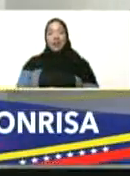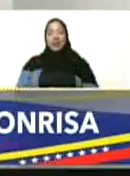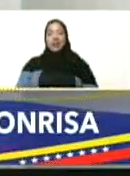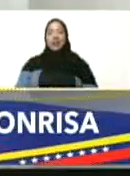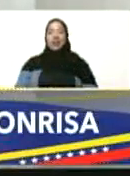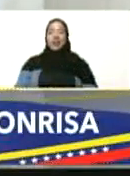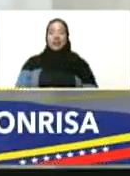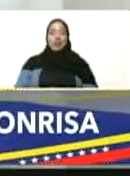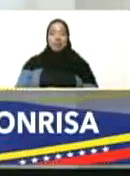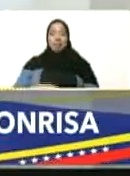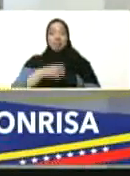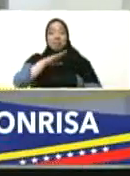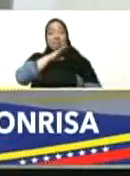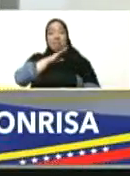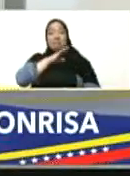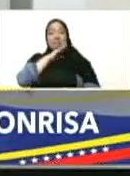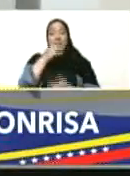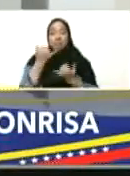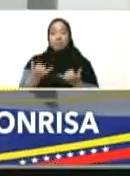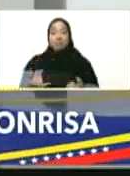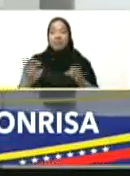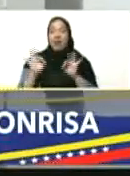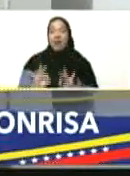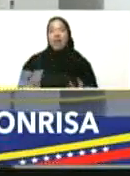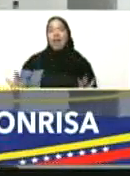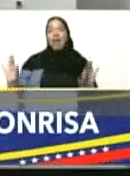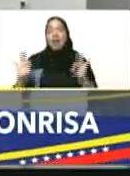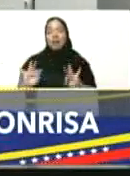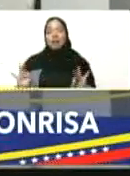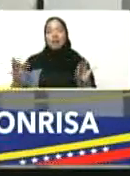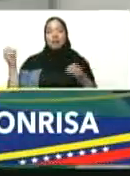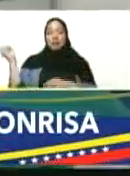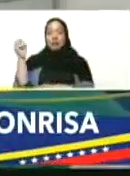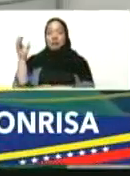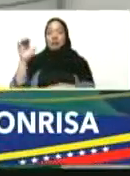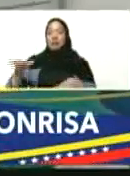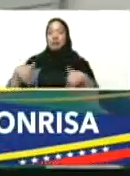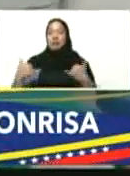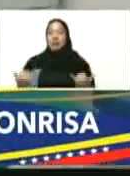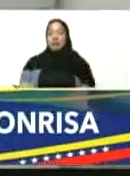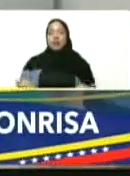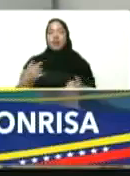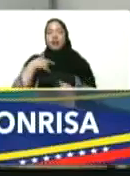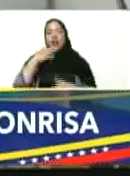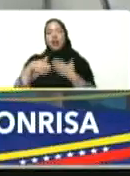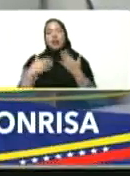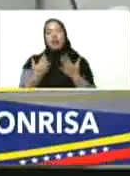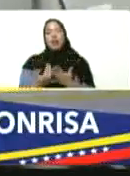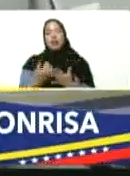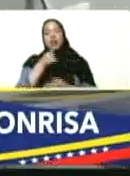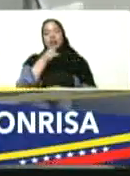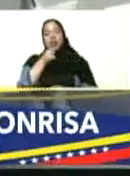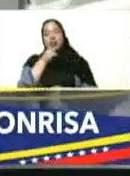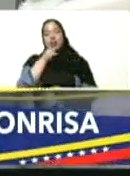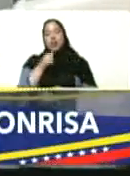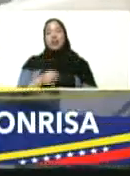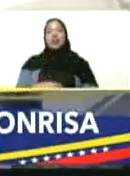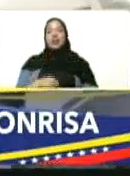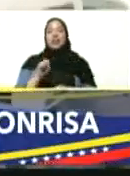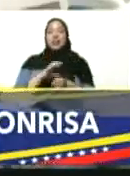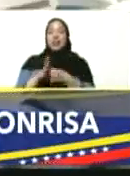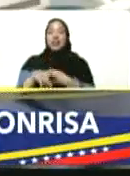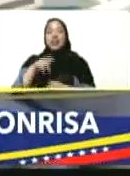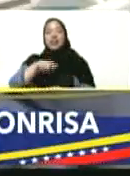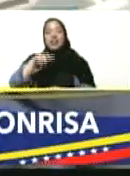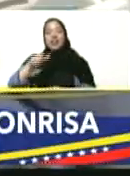los pacientes, aquí nadie se va sin una sonrisa. Aquí, desde que yo llegué en pandemia de